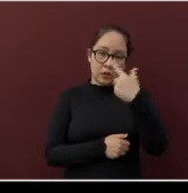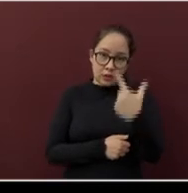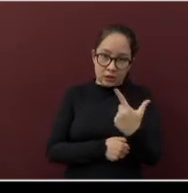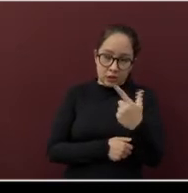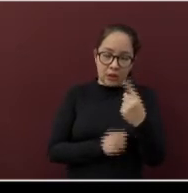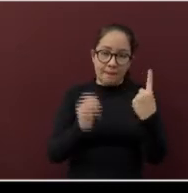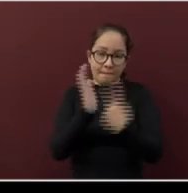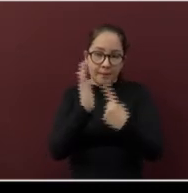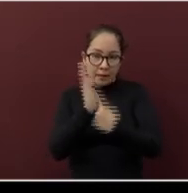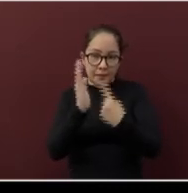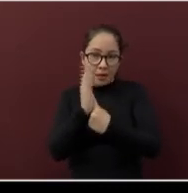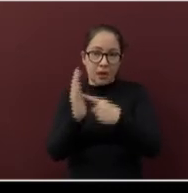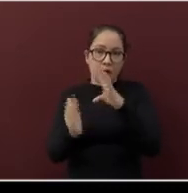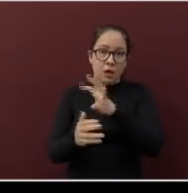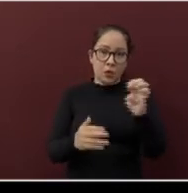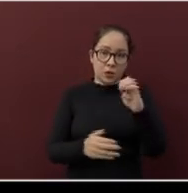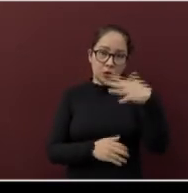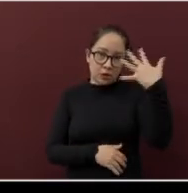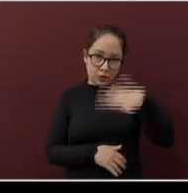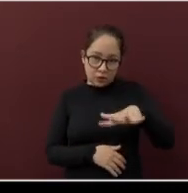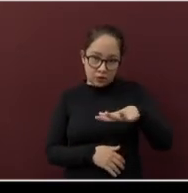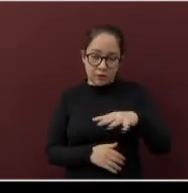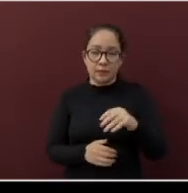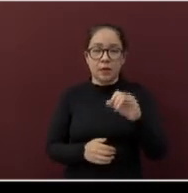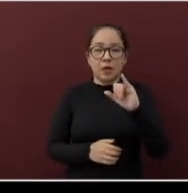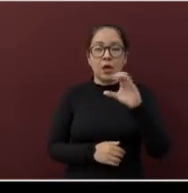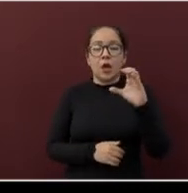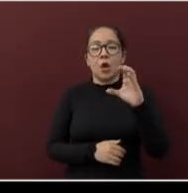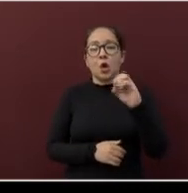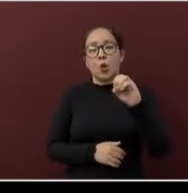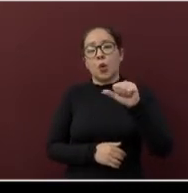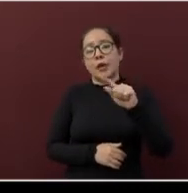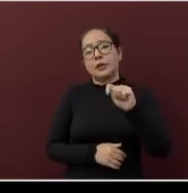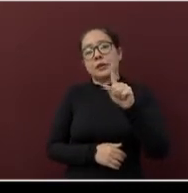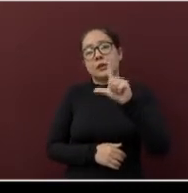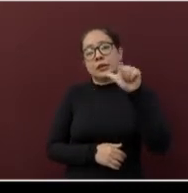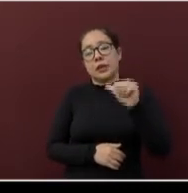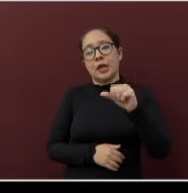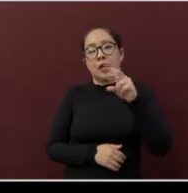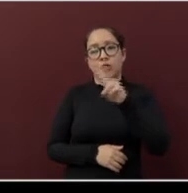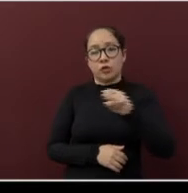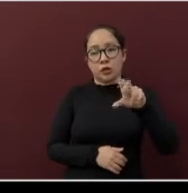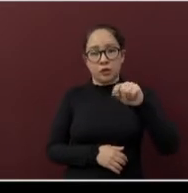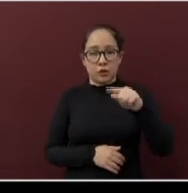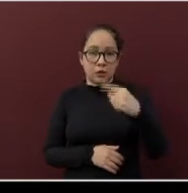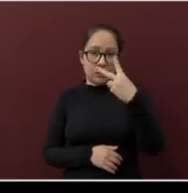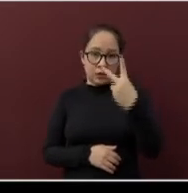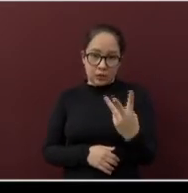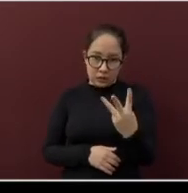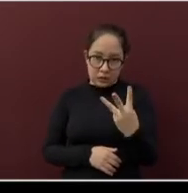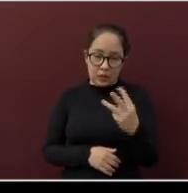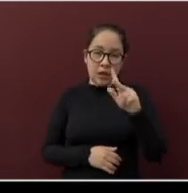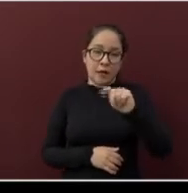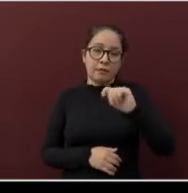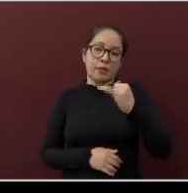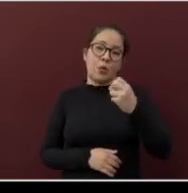papa 410 y 45 la 273 tihuatlán